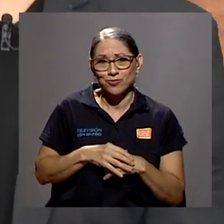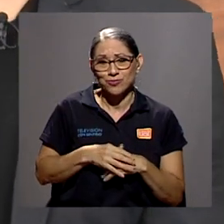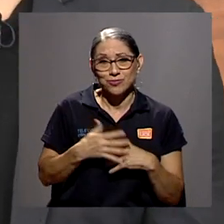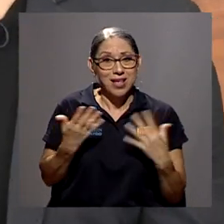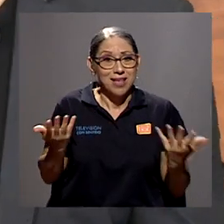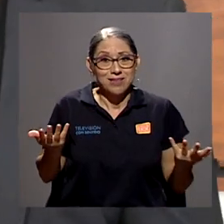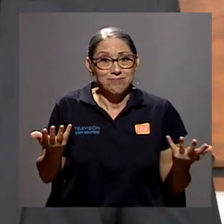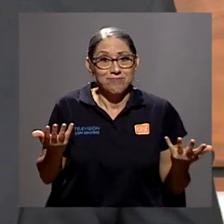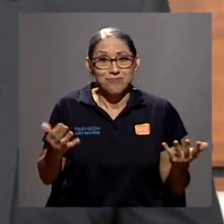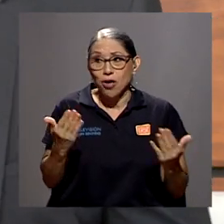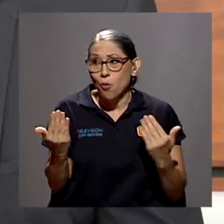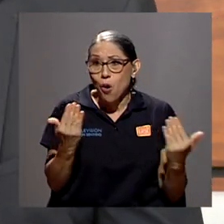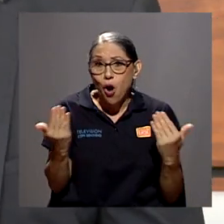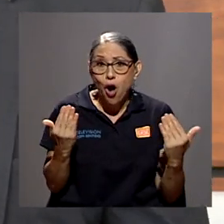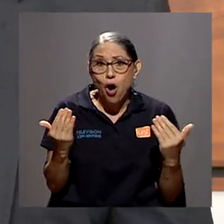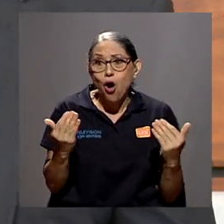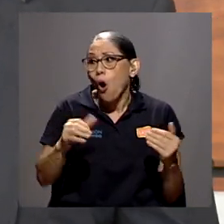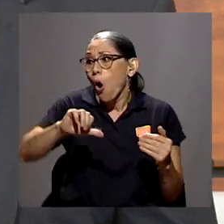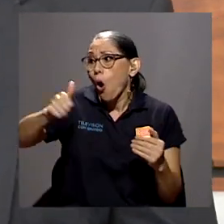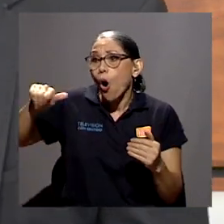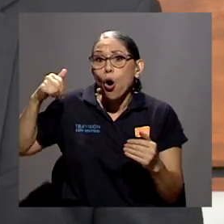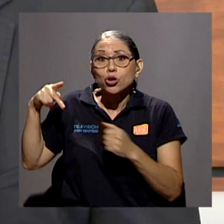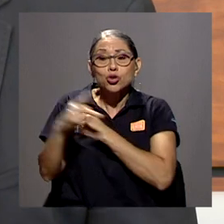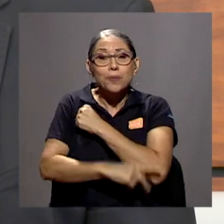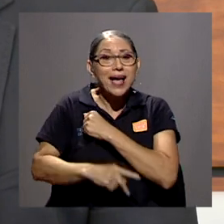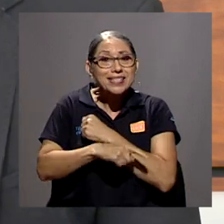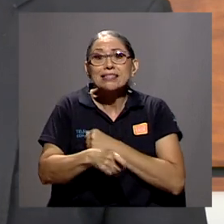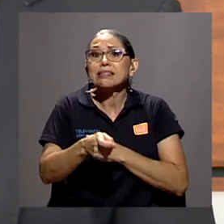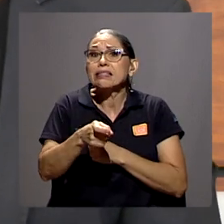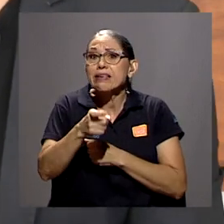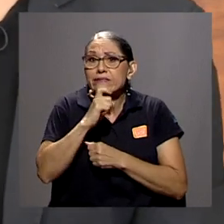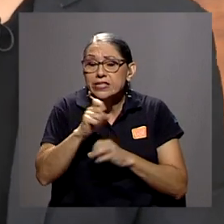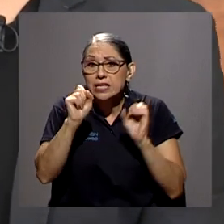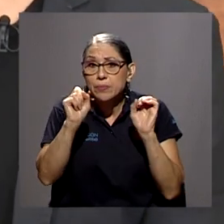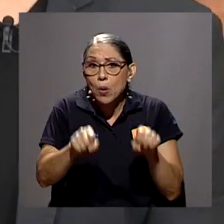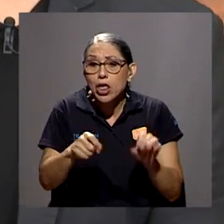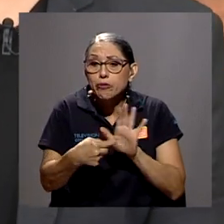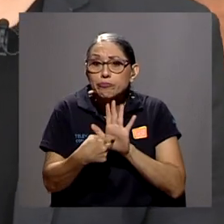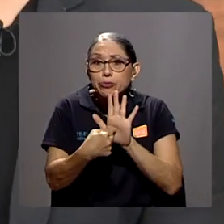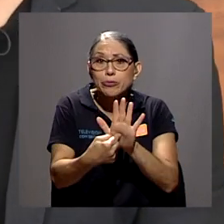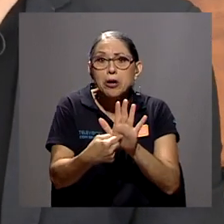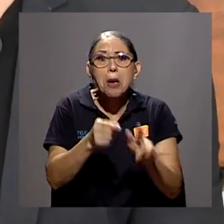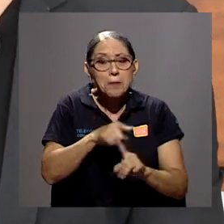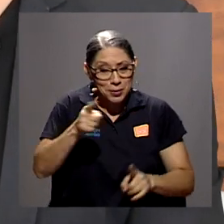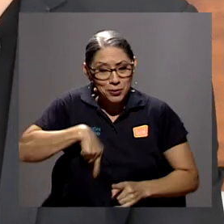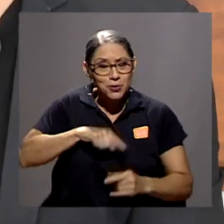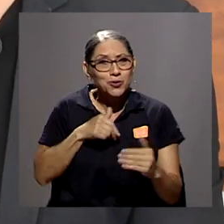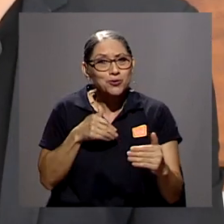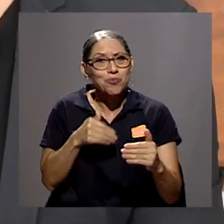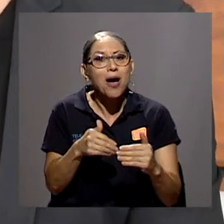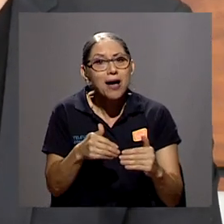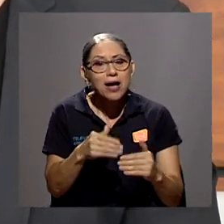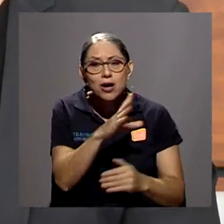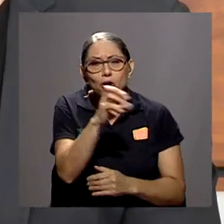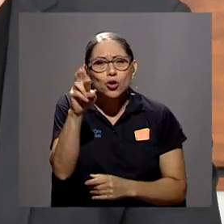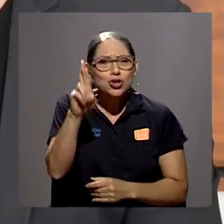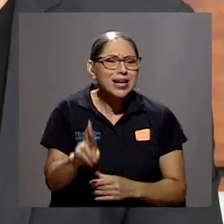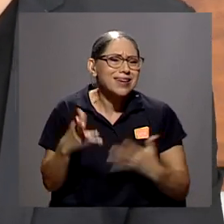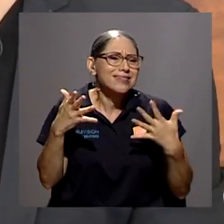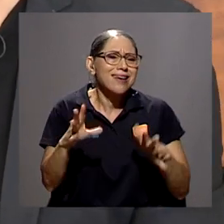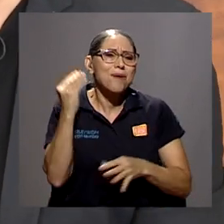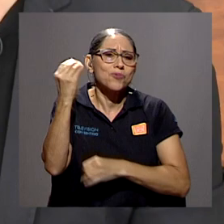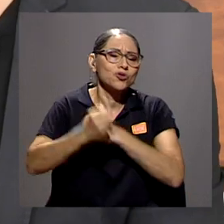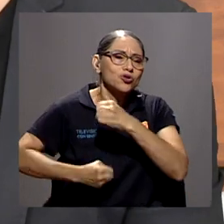resto de países que están muy lejos de poder dar a conocer lo que tienen costa rica ha invertido muchísimos muchísimos muchísimas décadas en